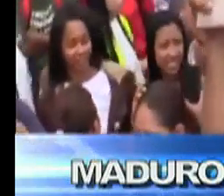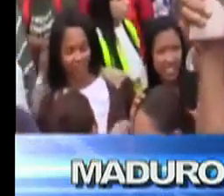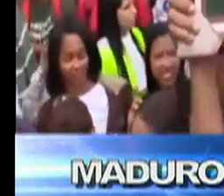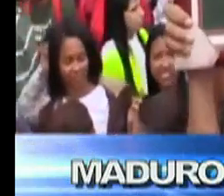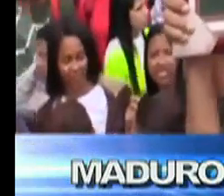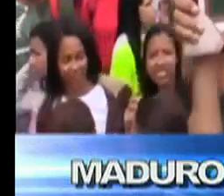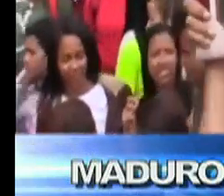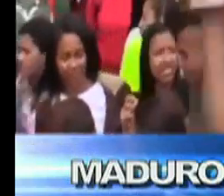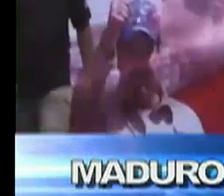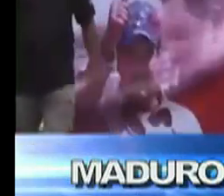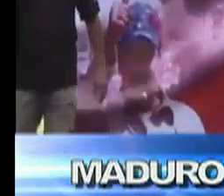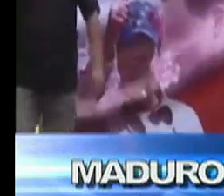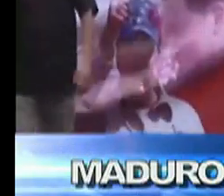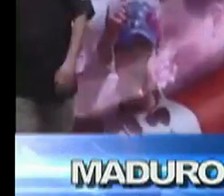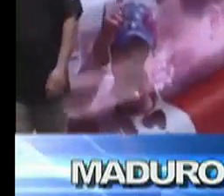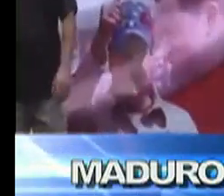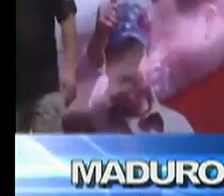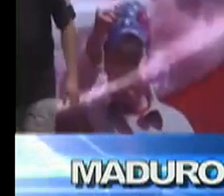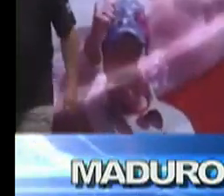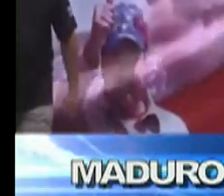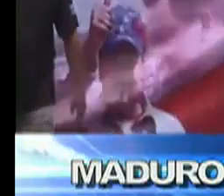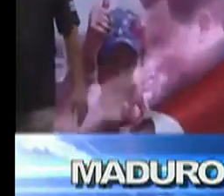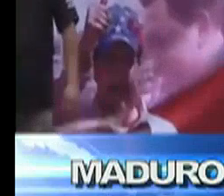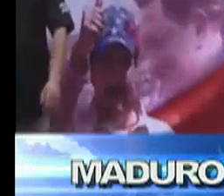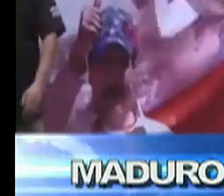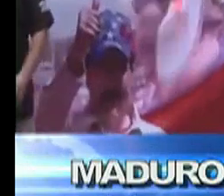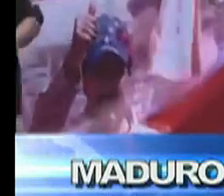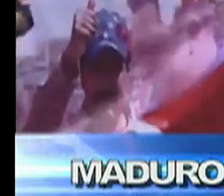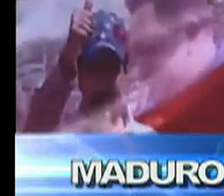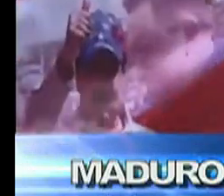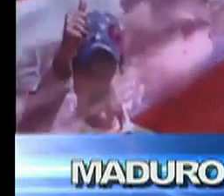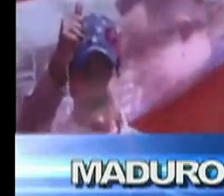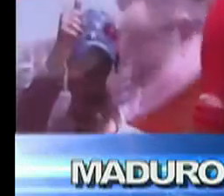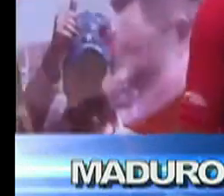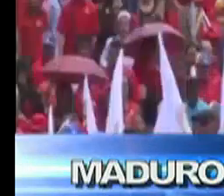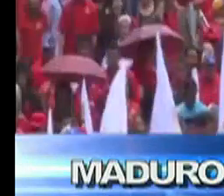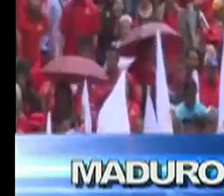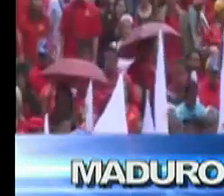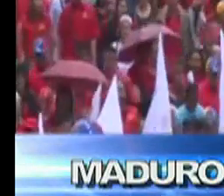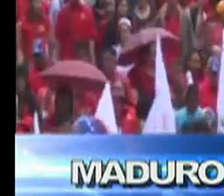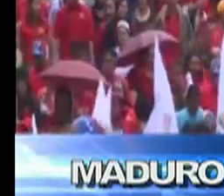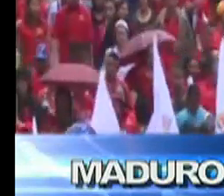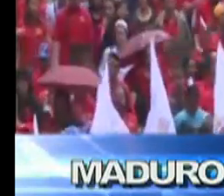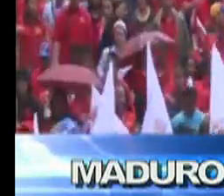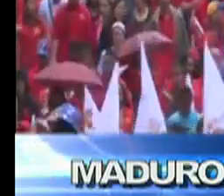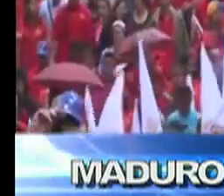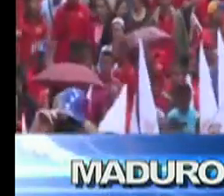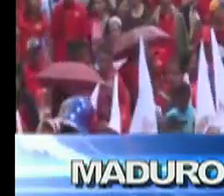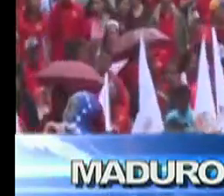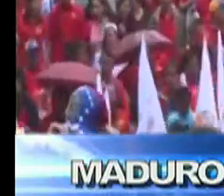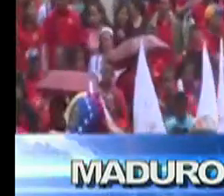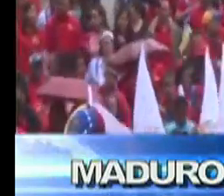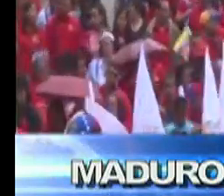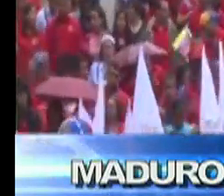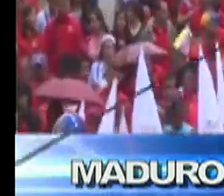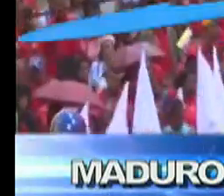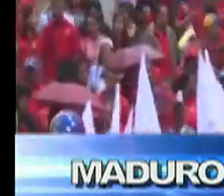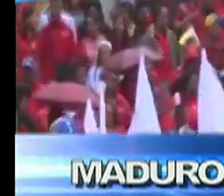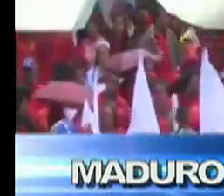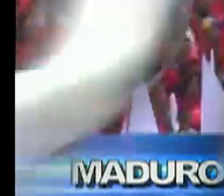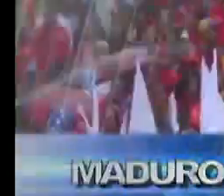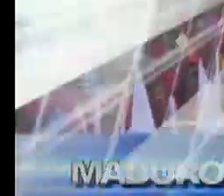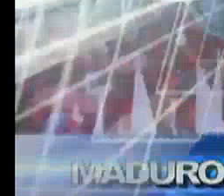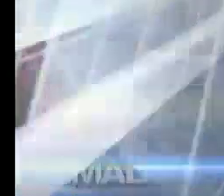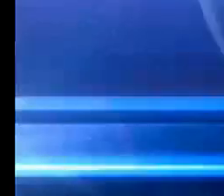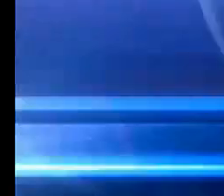Venezuela. Así empieza la noticia, emisión